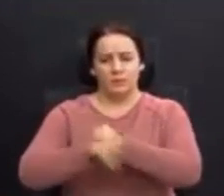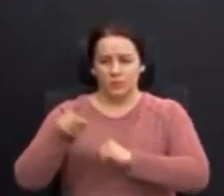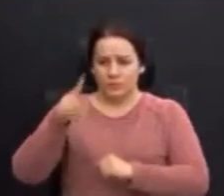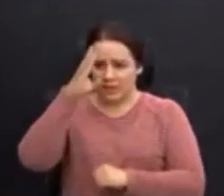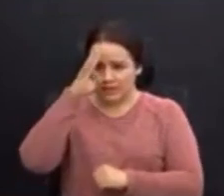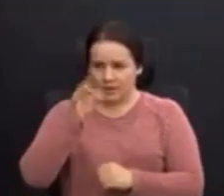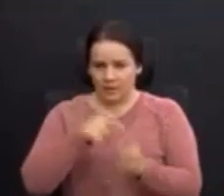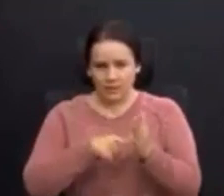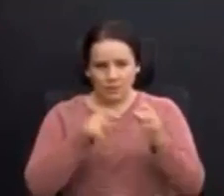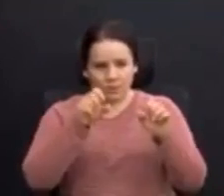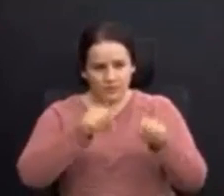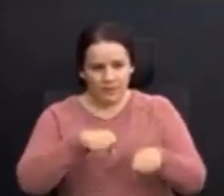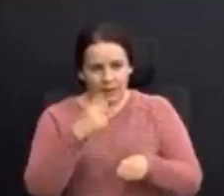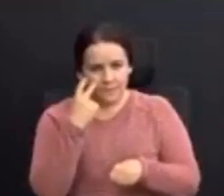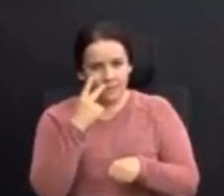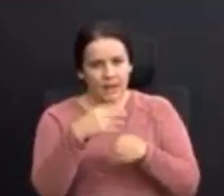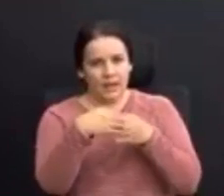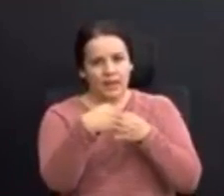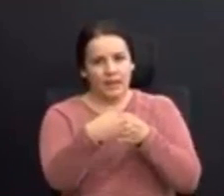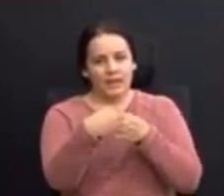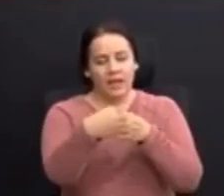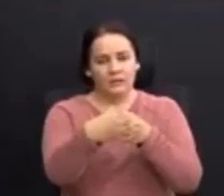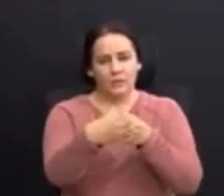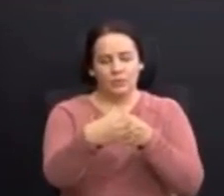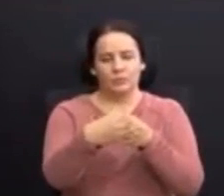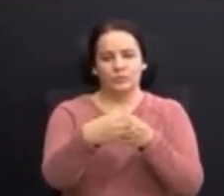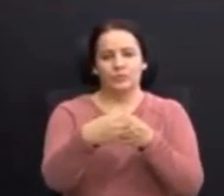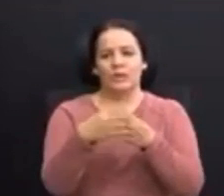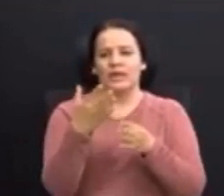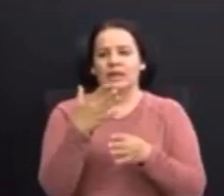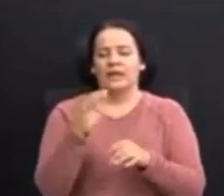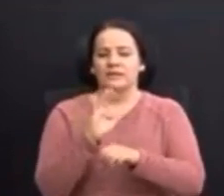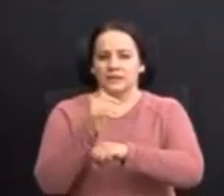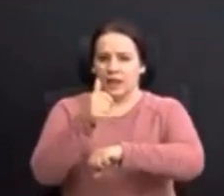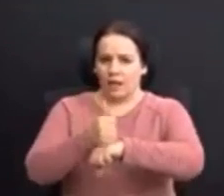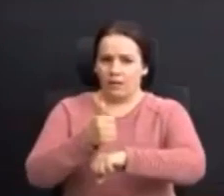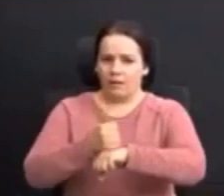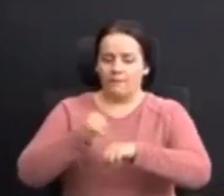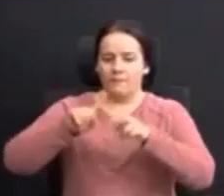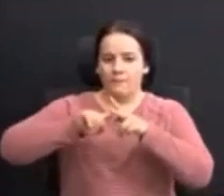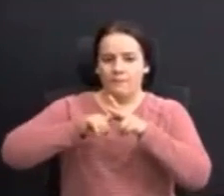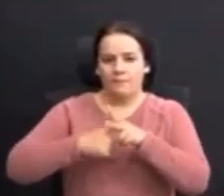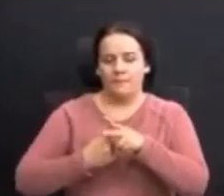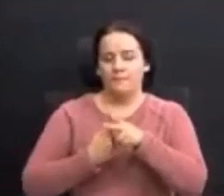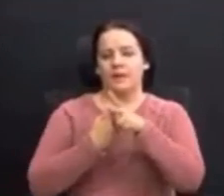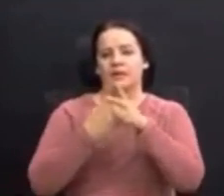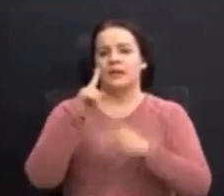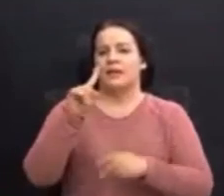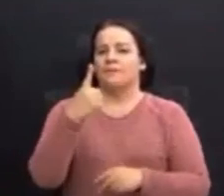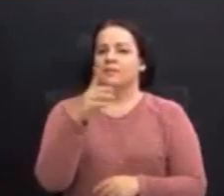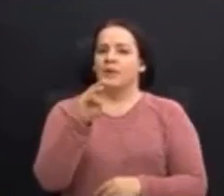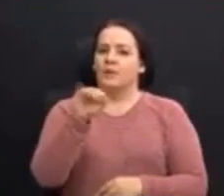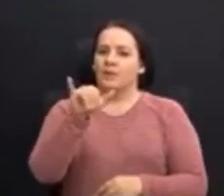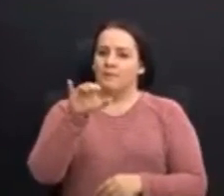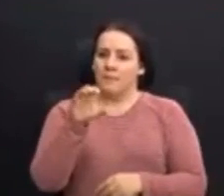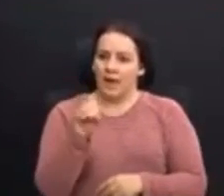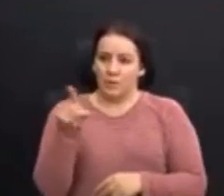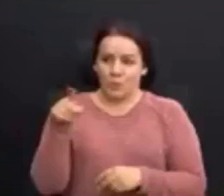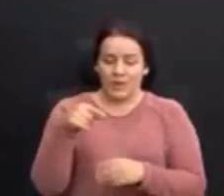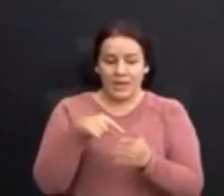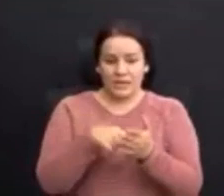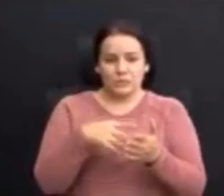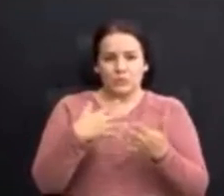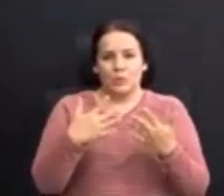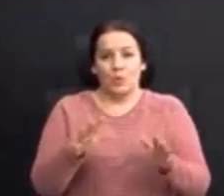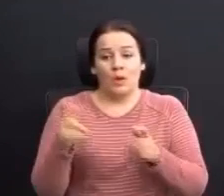la posibilidad de ver los liderazgos que se establecieron a partir del 1 de mayo. Este golpe que usted señala que está haciendo